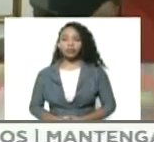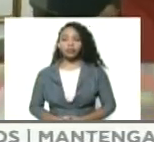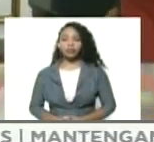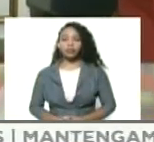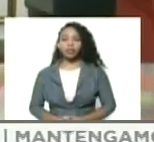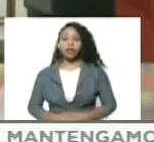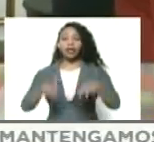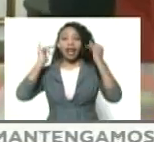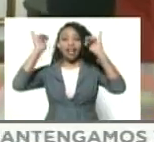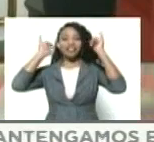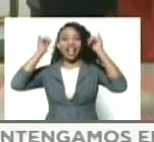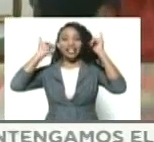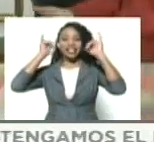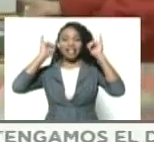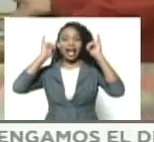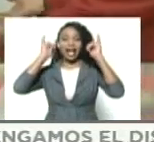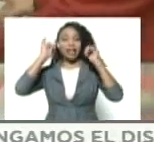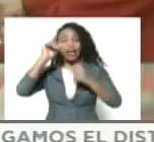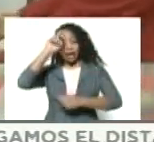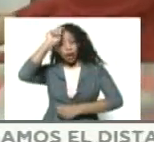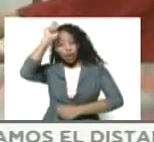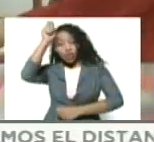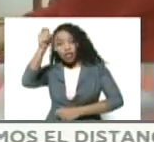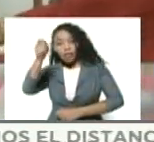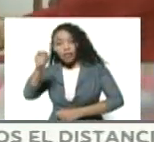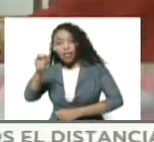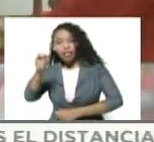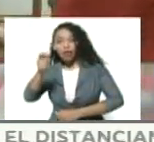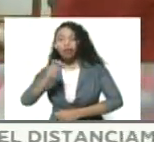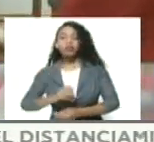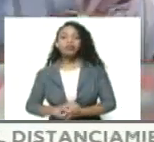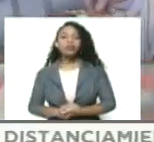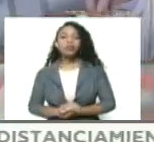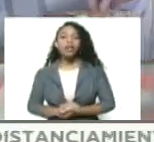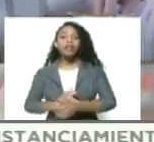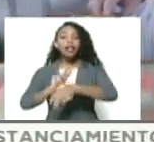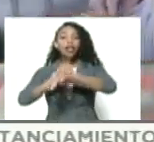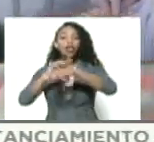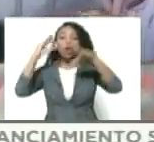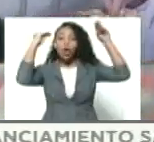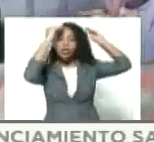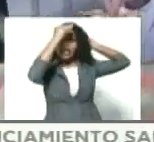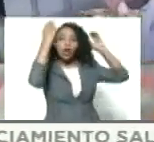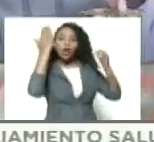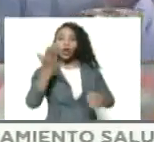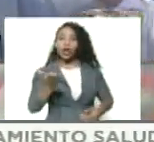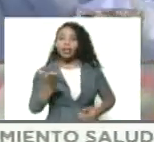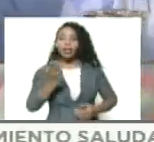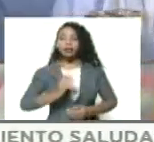la fiesta de beatificación del doctor José Gregorio Hernández.